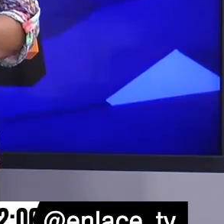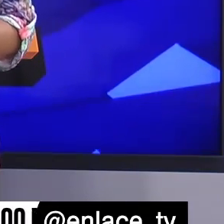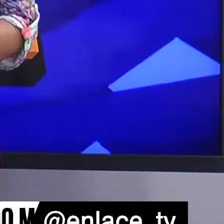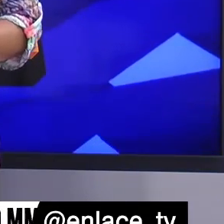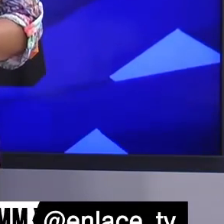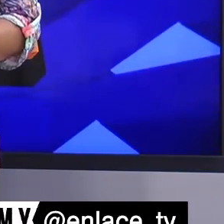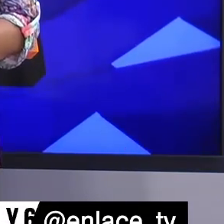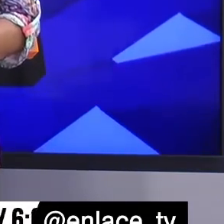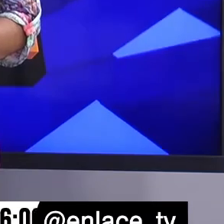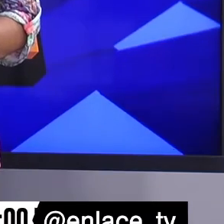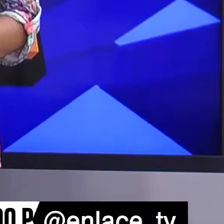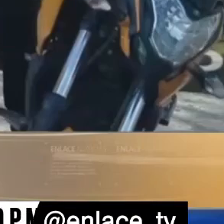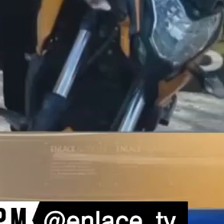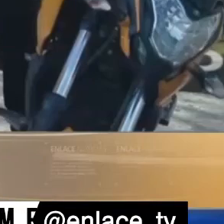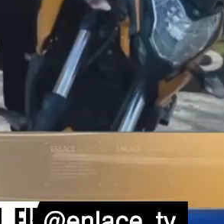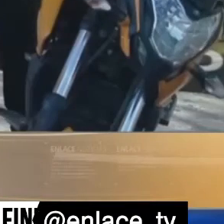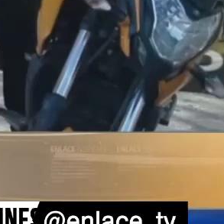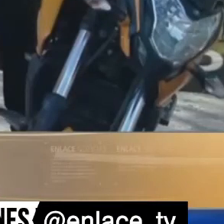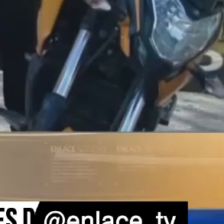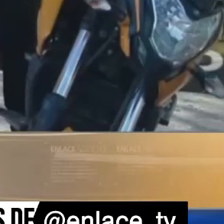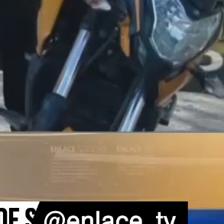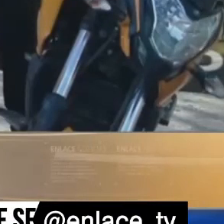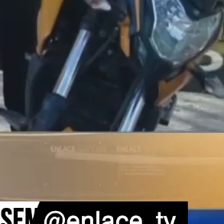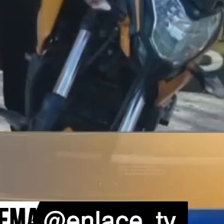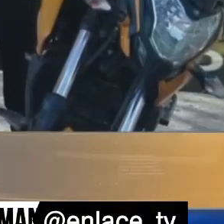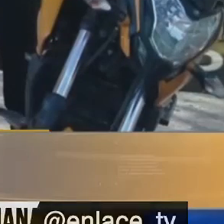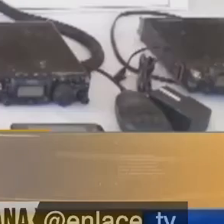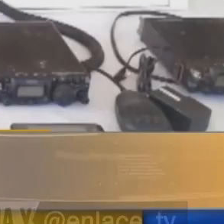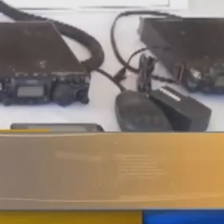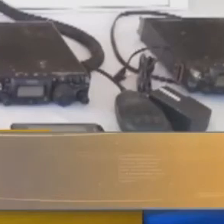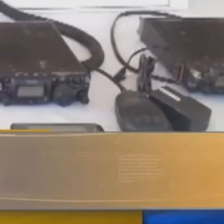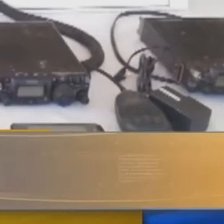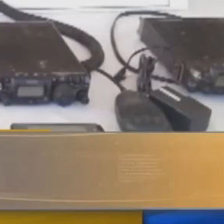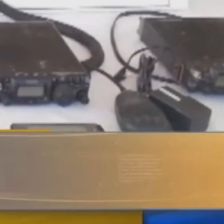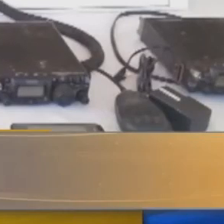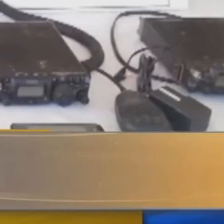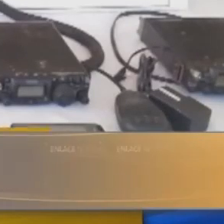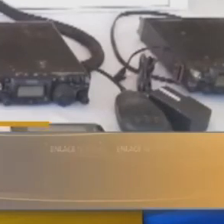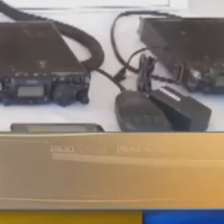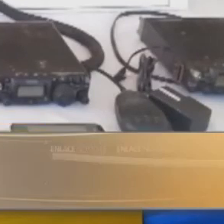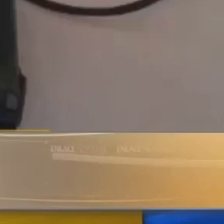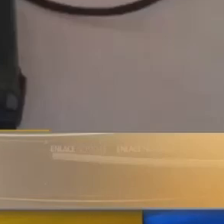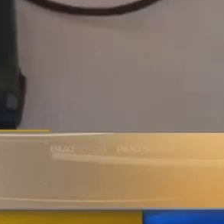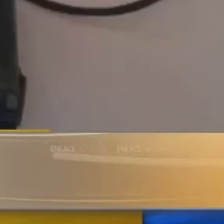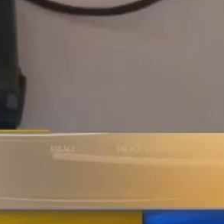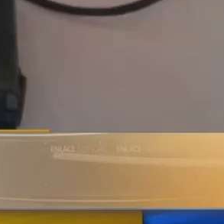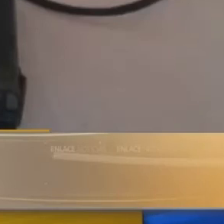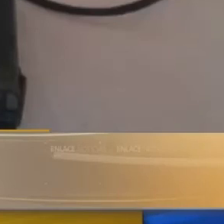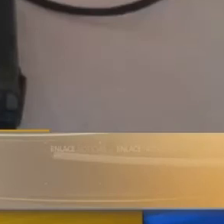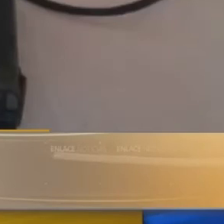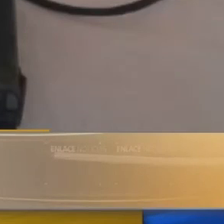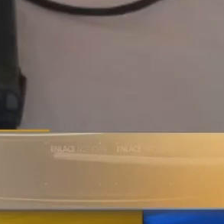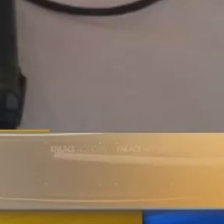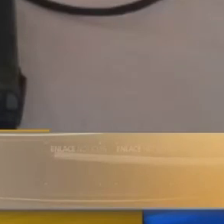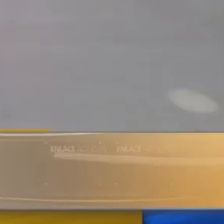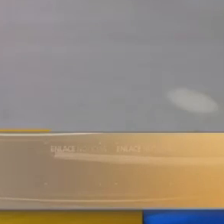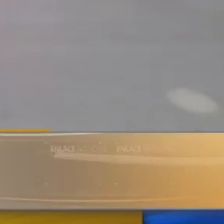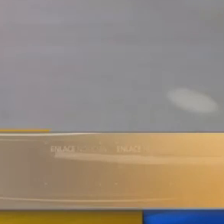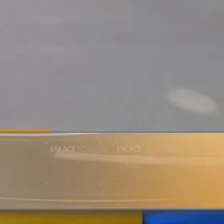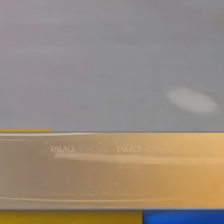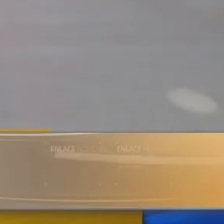Enlace Noticias. Dos hombres, al parecer integrantes del Frente Héroes y Mártires del ELN, fueron capturados por el Ejército Nacional en el